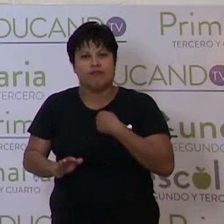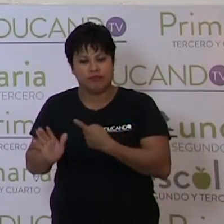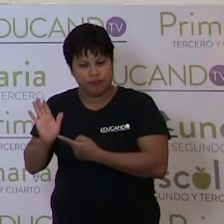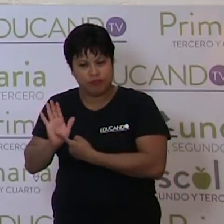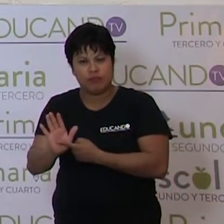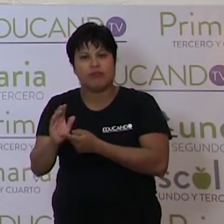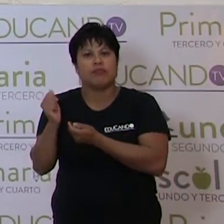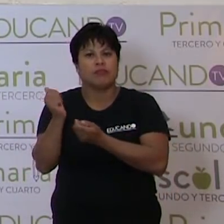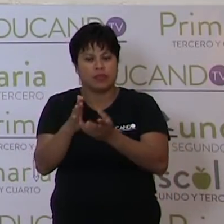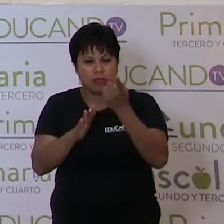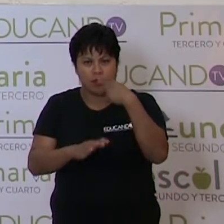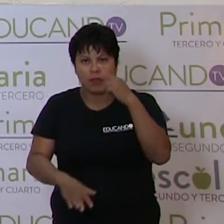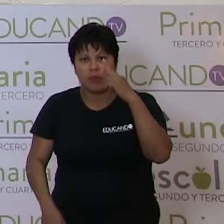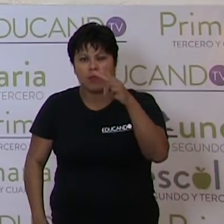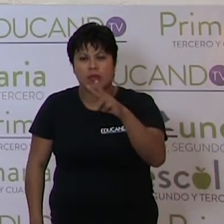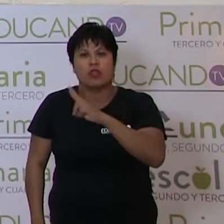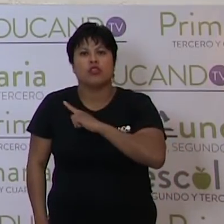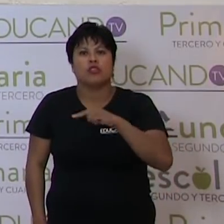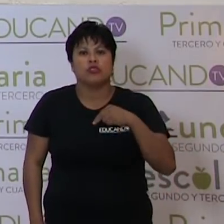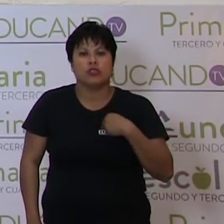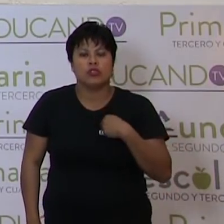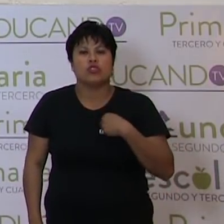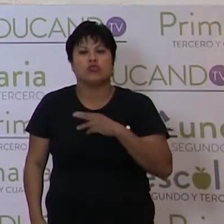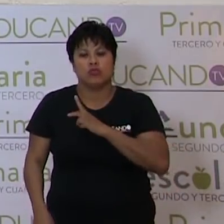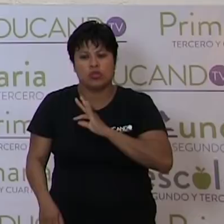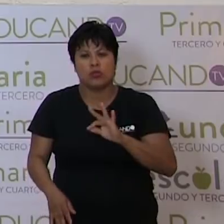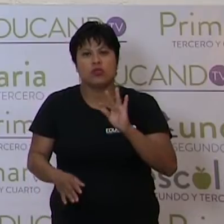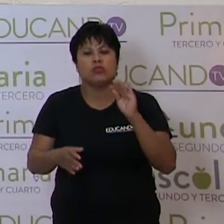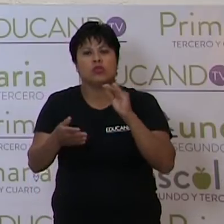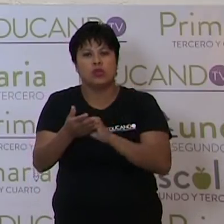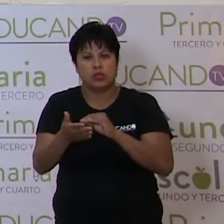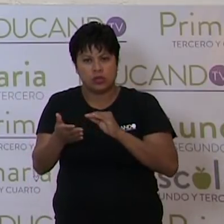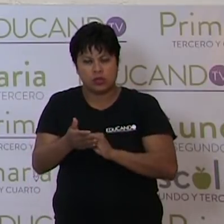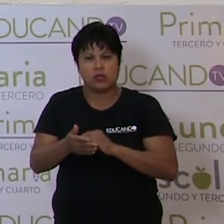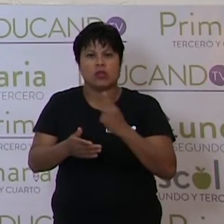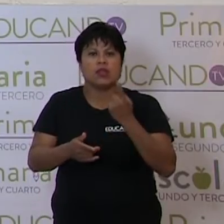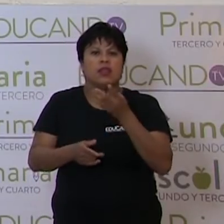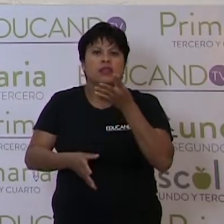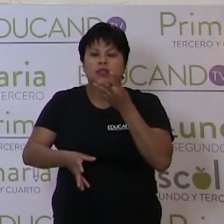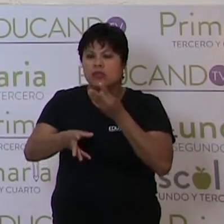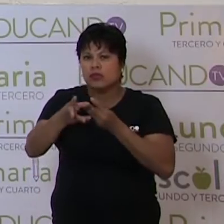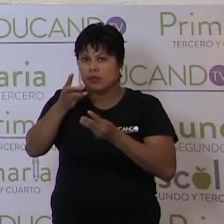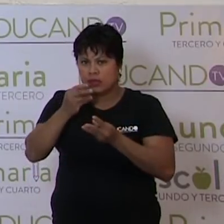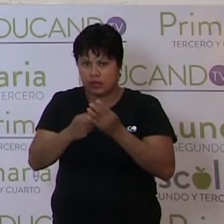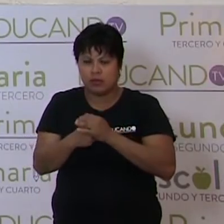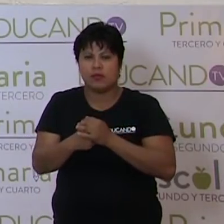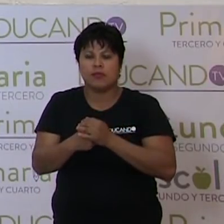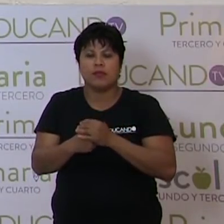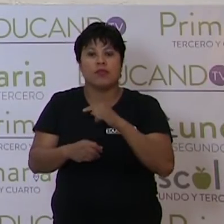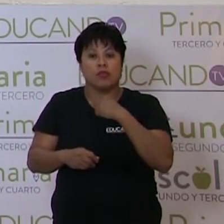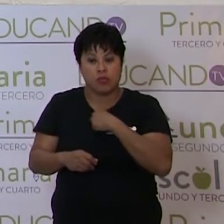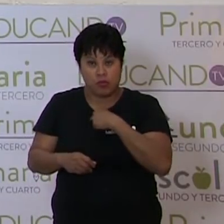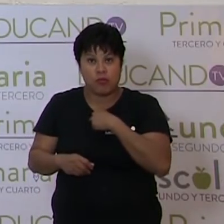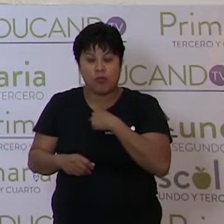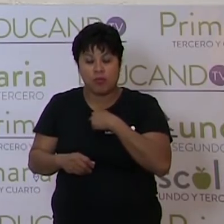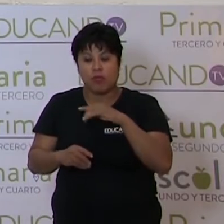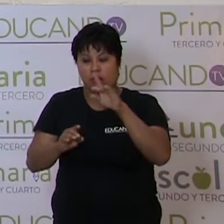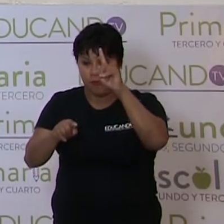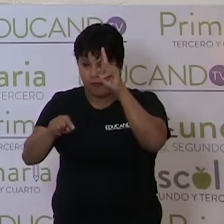este ejercicio vamos nosotros a aplicar lo que estamos aprendiendo. Voy a quitar esta lámina de